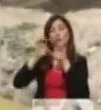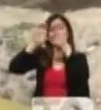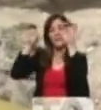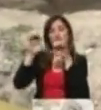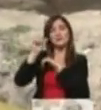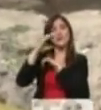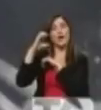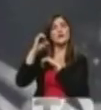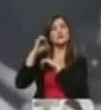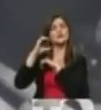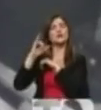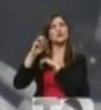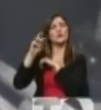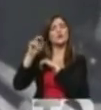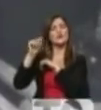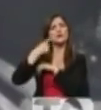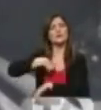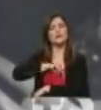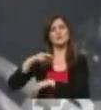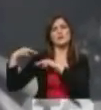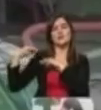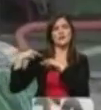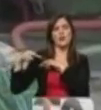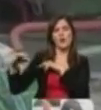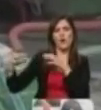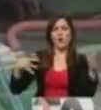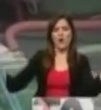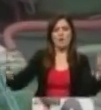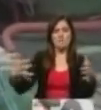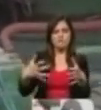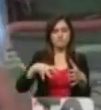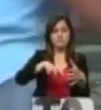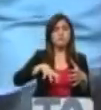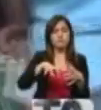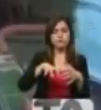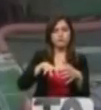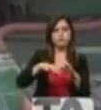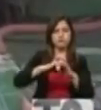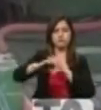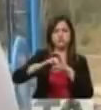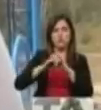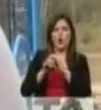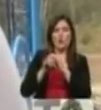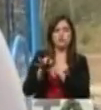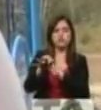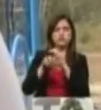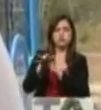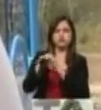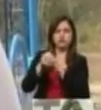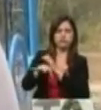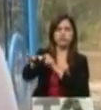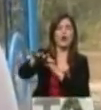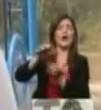parte, están encargados de la captación y bombeo de agua. Ellos aseguran no tener inconvenientes en la construcción.